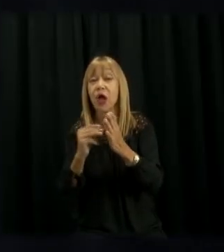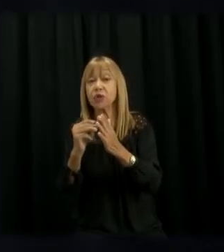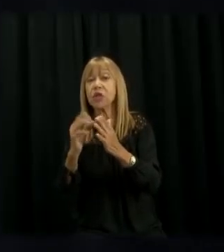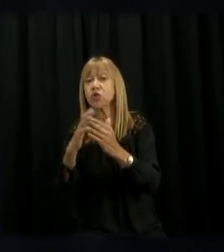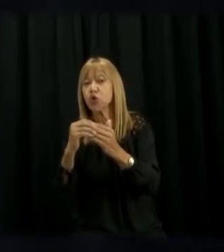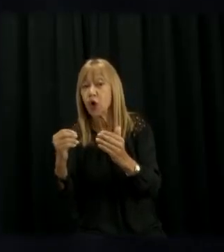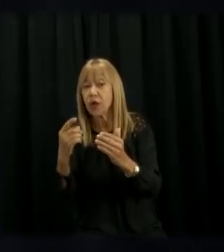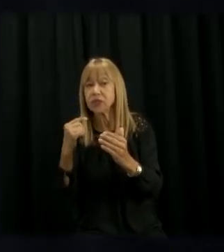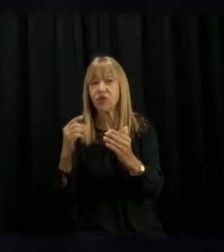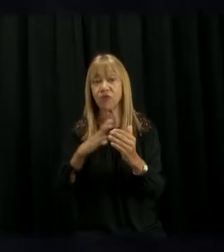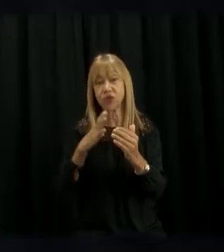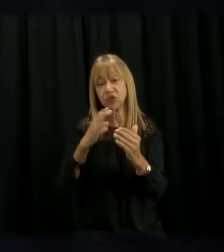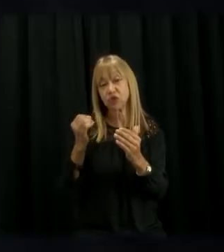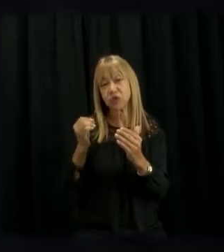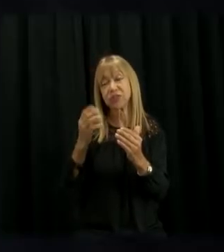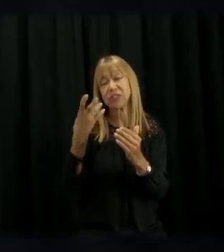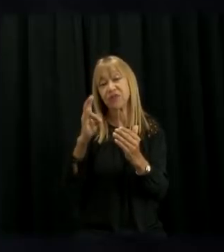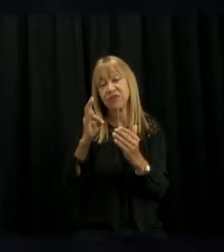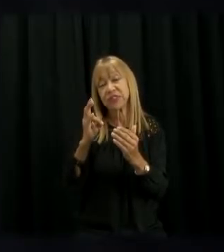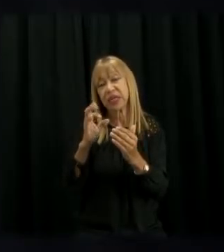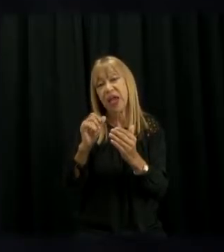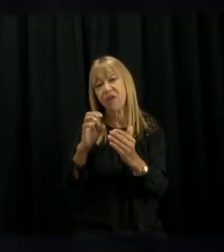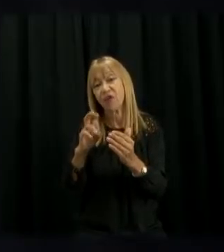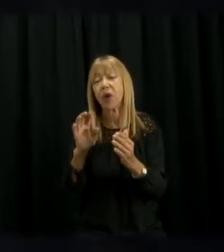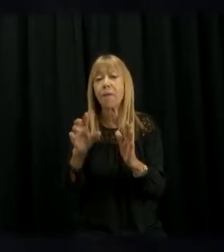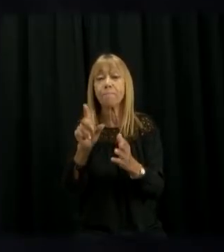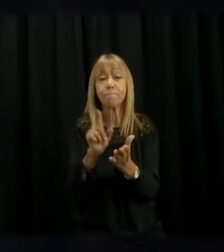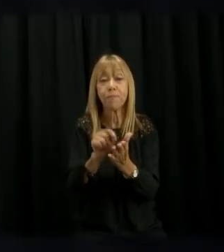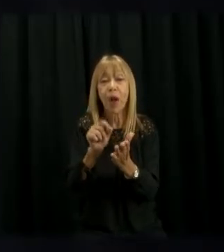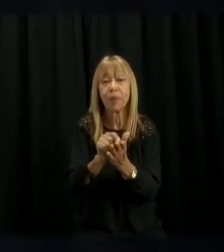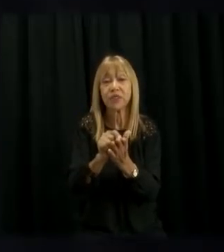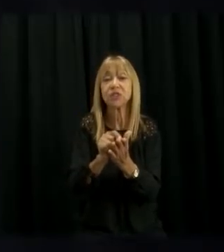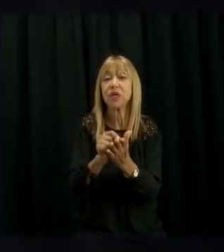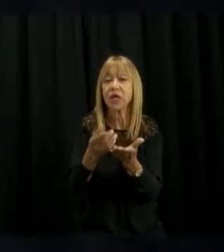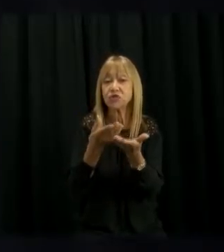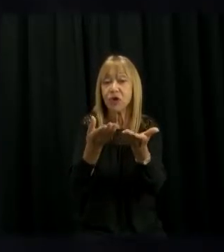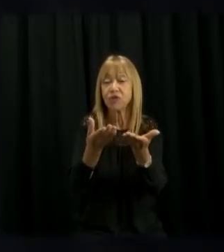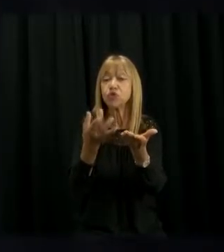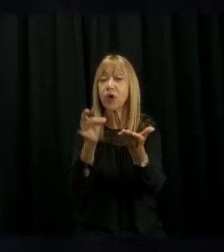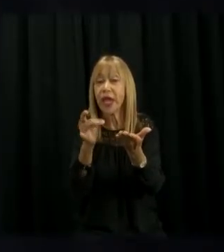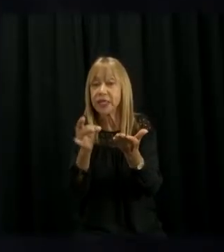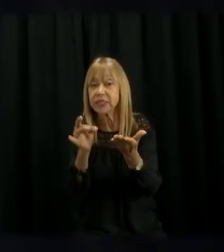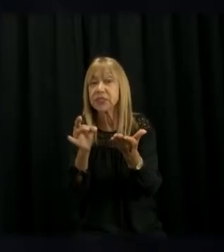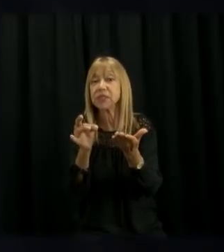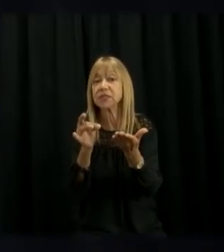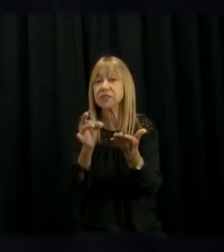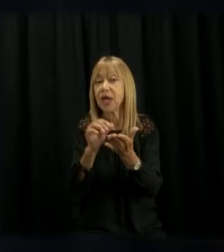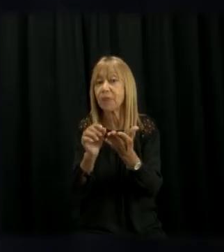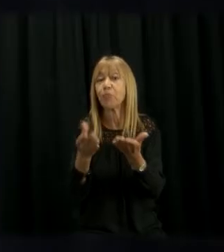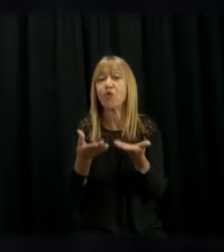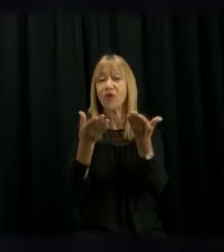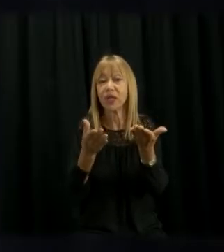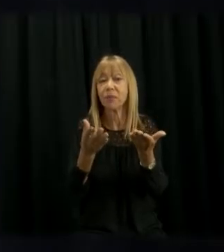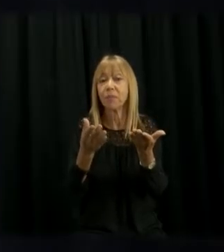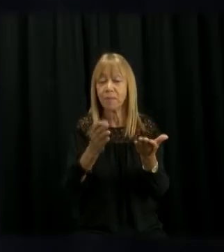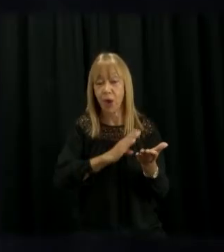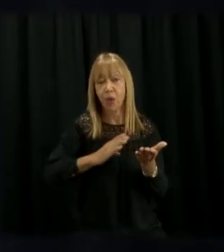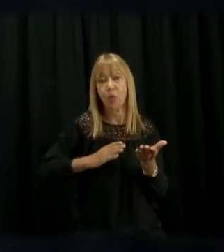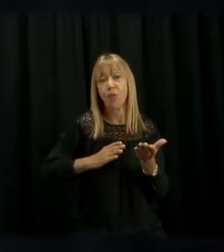$1,500 a los empleados si ambos lo para un costo total de $100,000 si